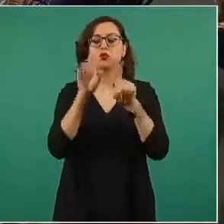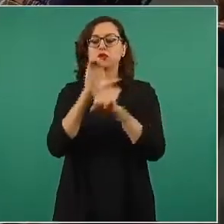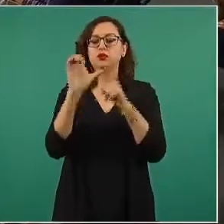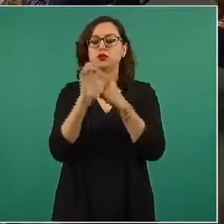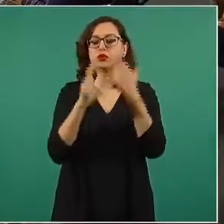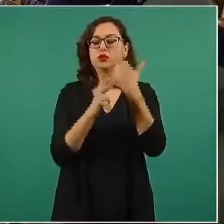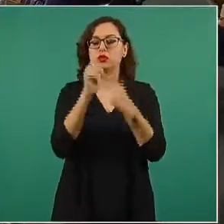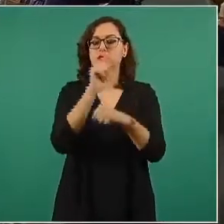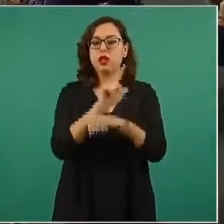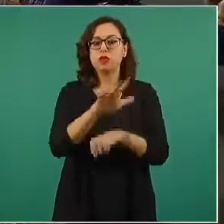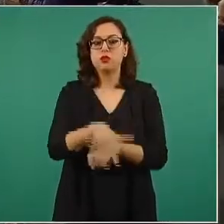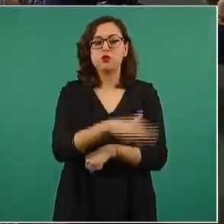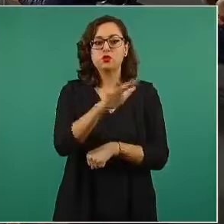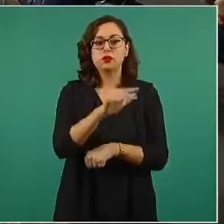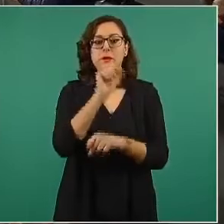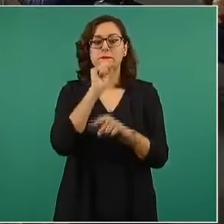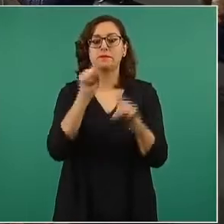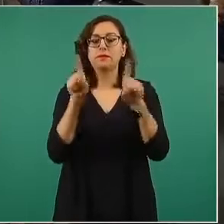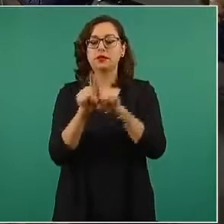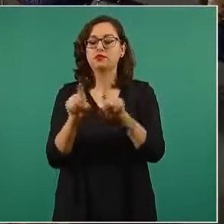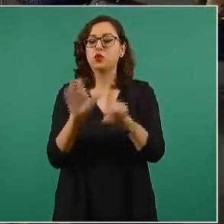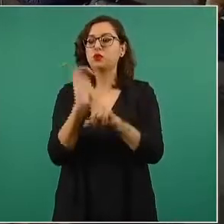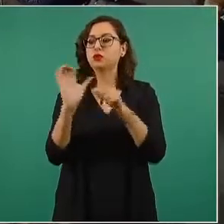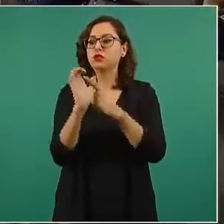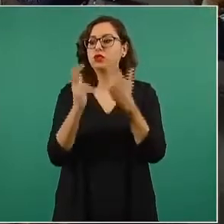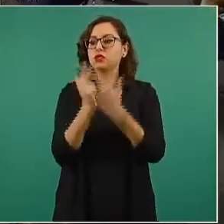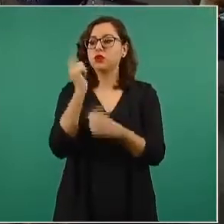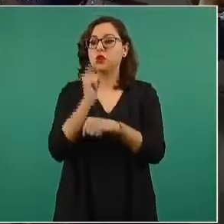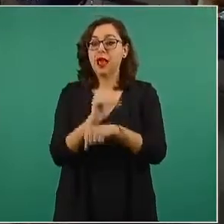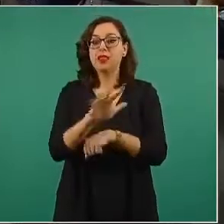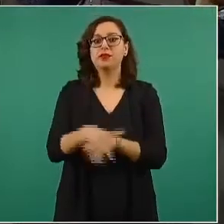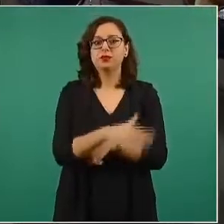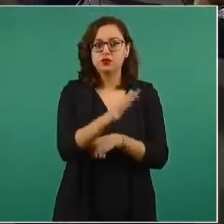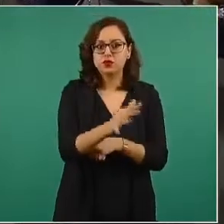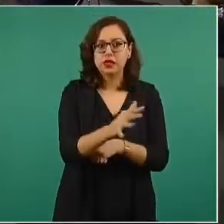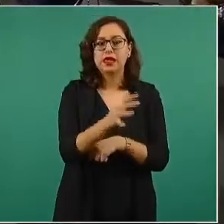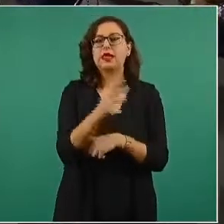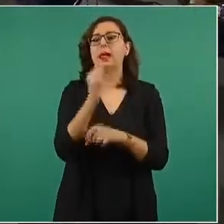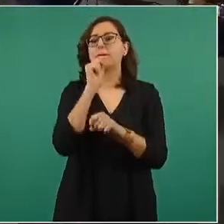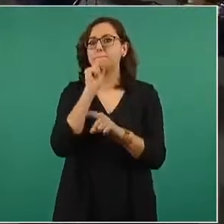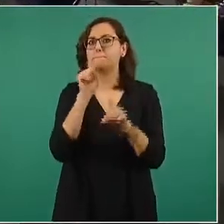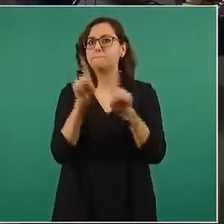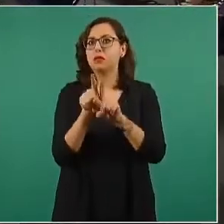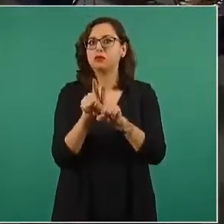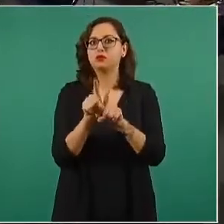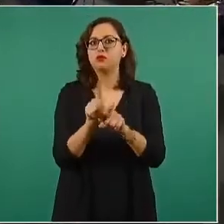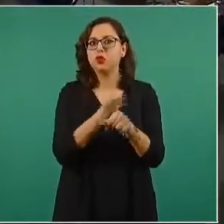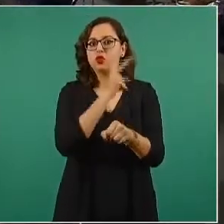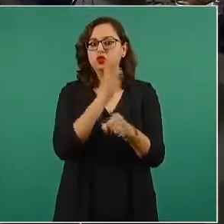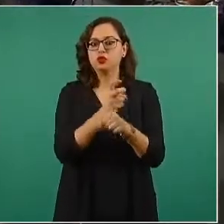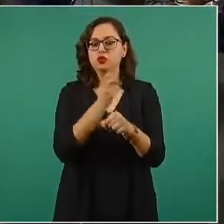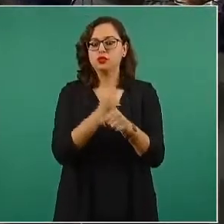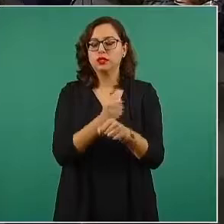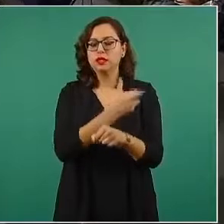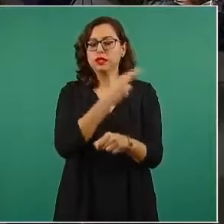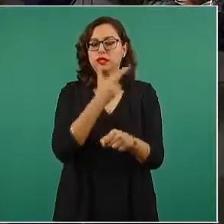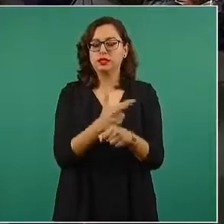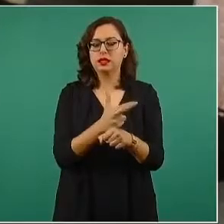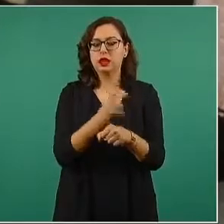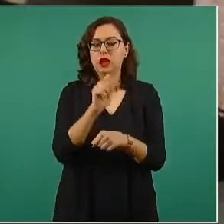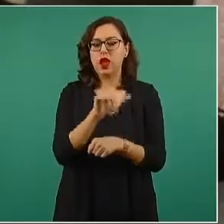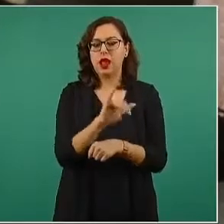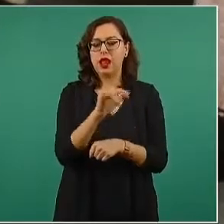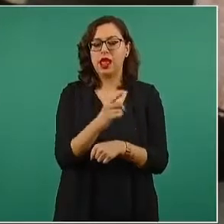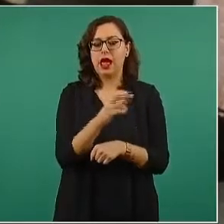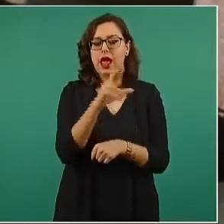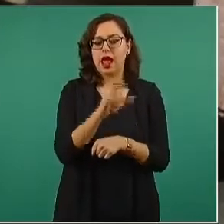que impugnó la Comisión Nacional de Búsqueda, que impugnó el subsecretario Alejandro Encinas, la